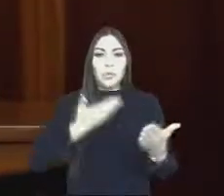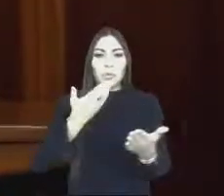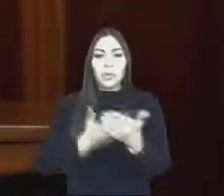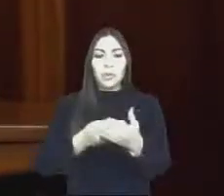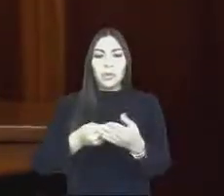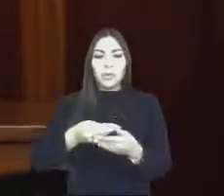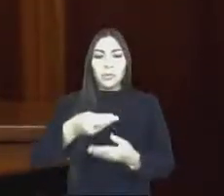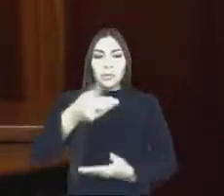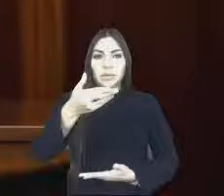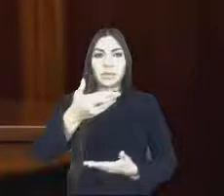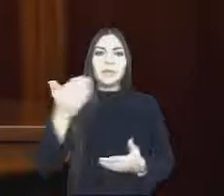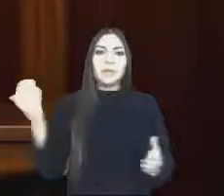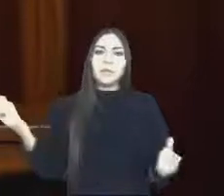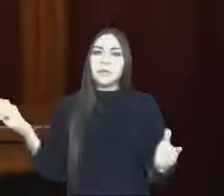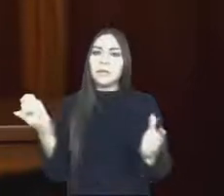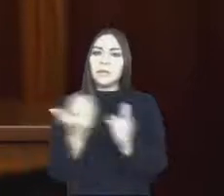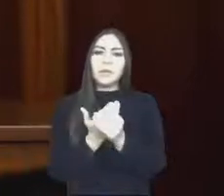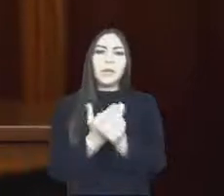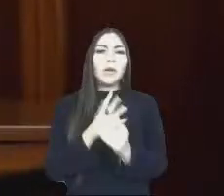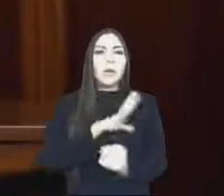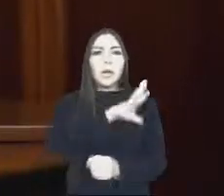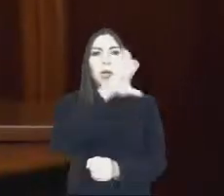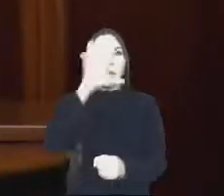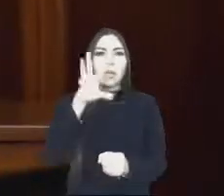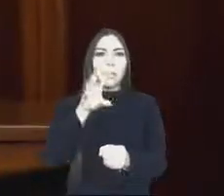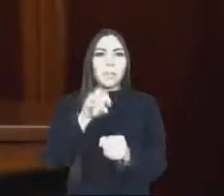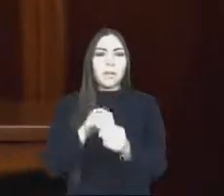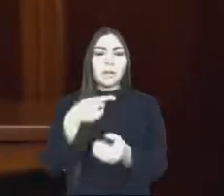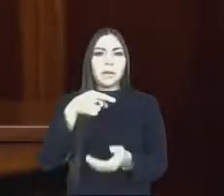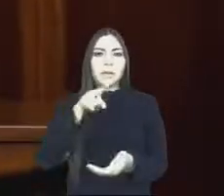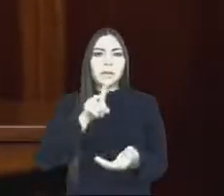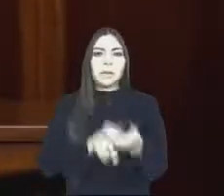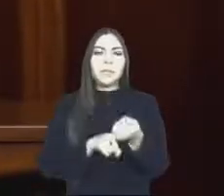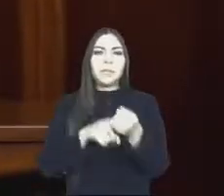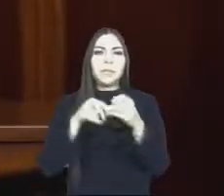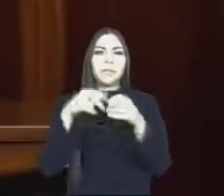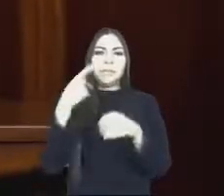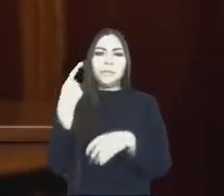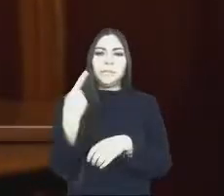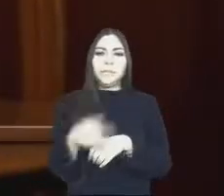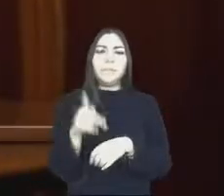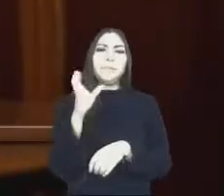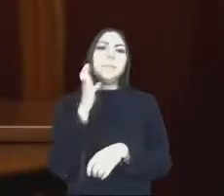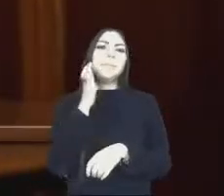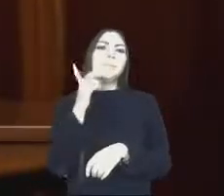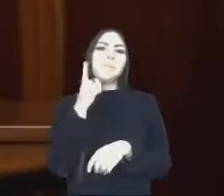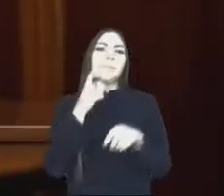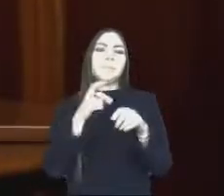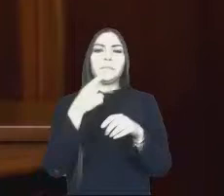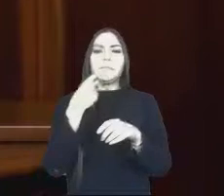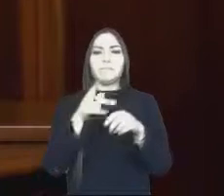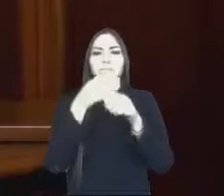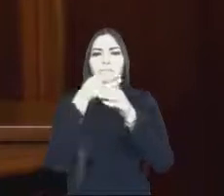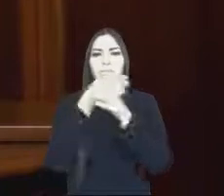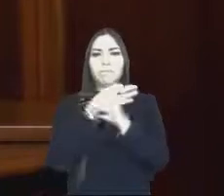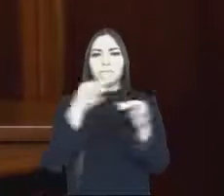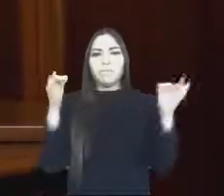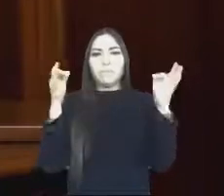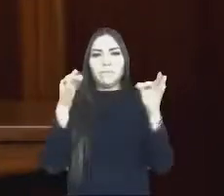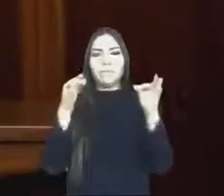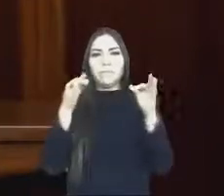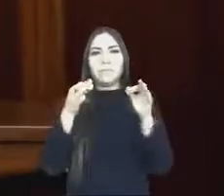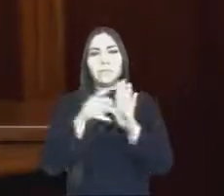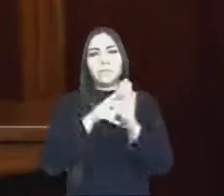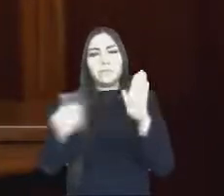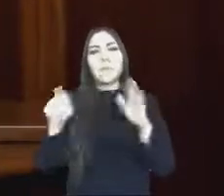sea incluida de manera íntegra dentro de la Gaceta Parlamentaria, así como en el acta de la presente